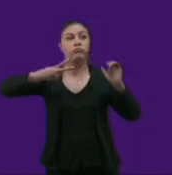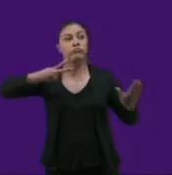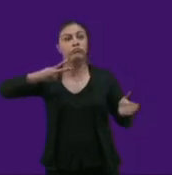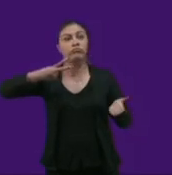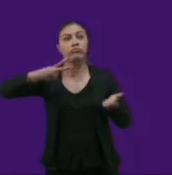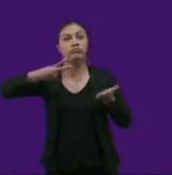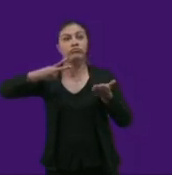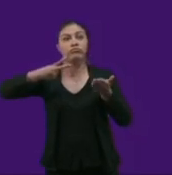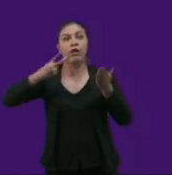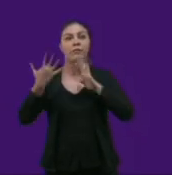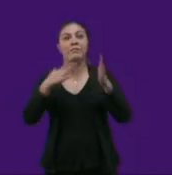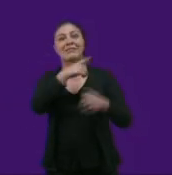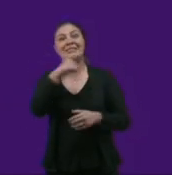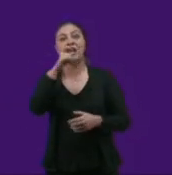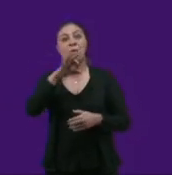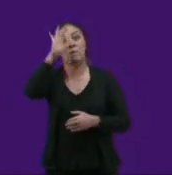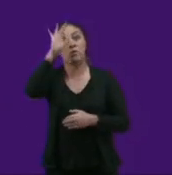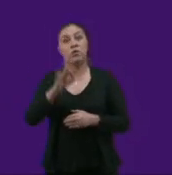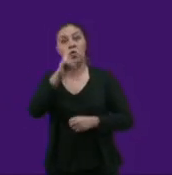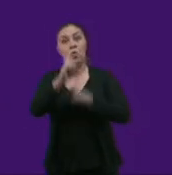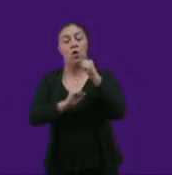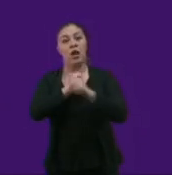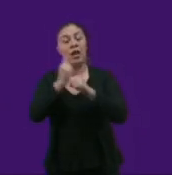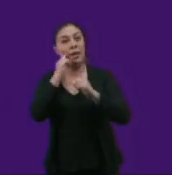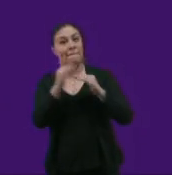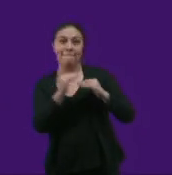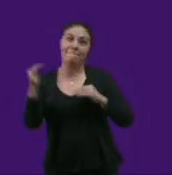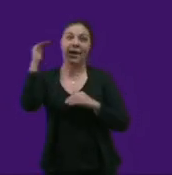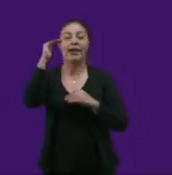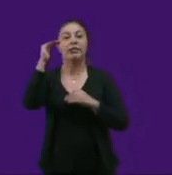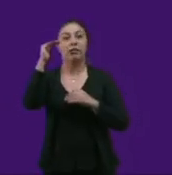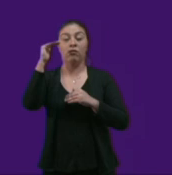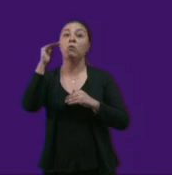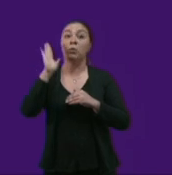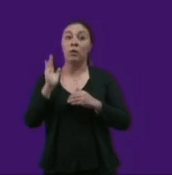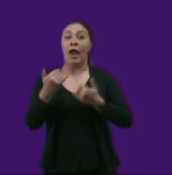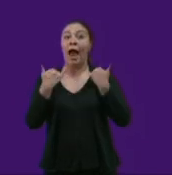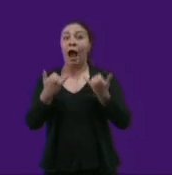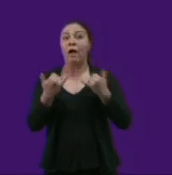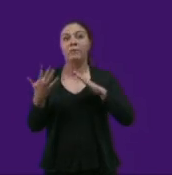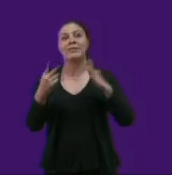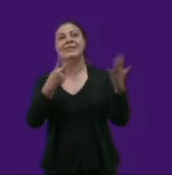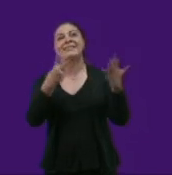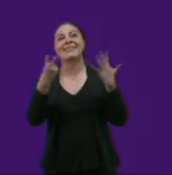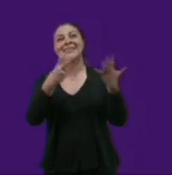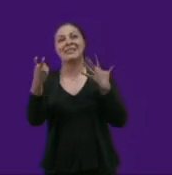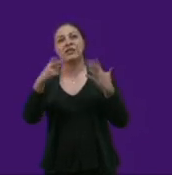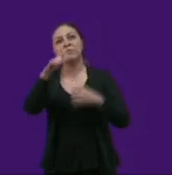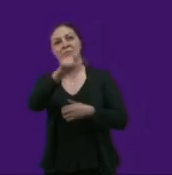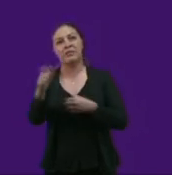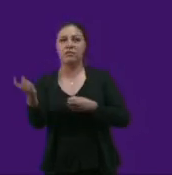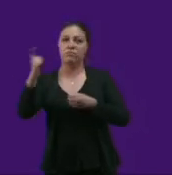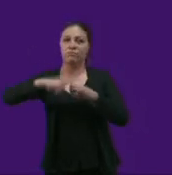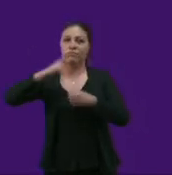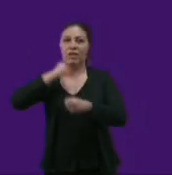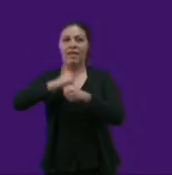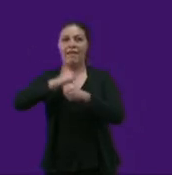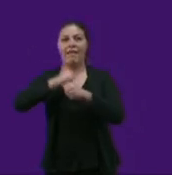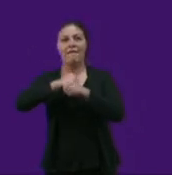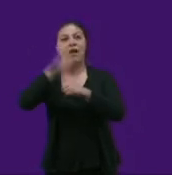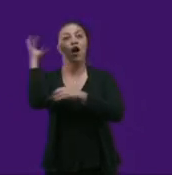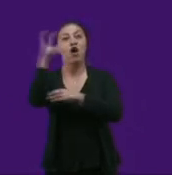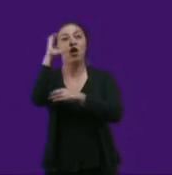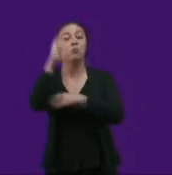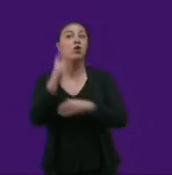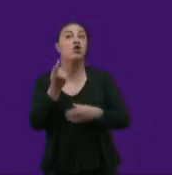del 100% anual. Nosotros tenemos 700 empleados en Colombia. Acabamos de anunciar que vamos a